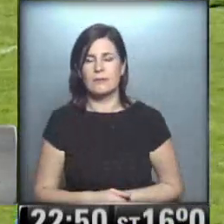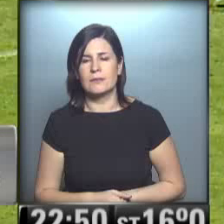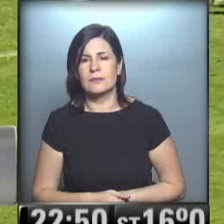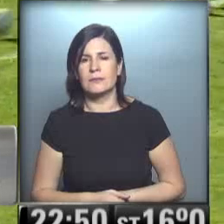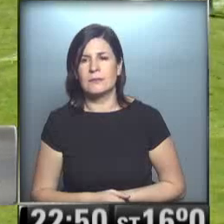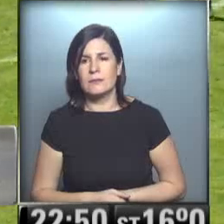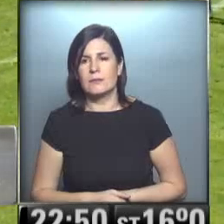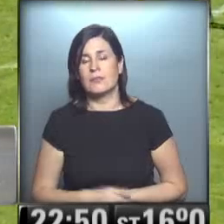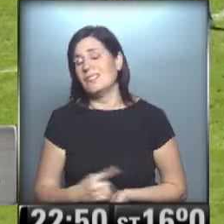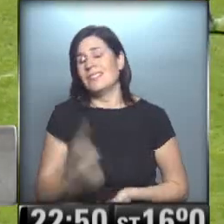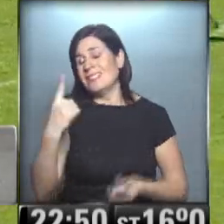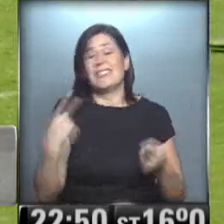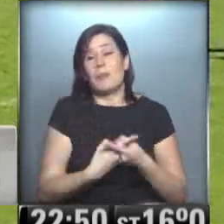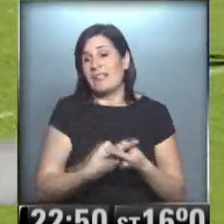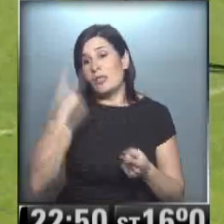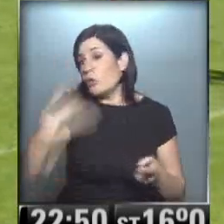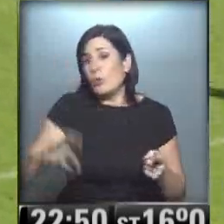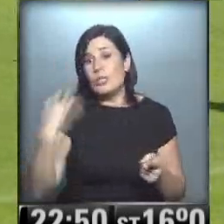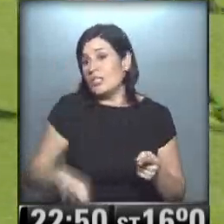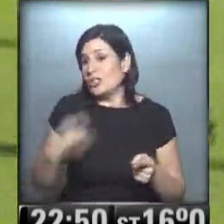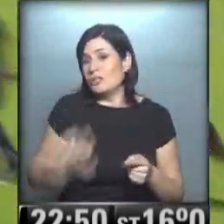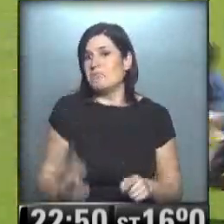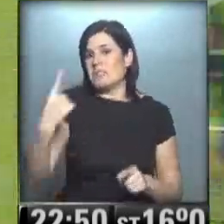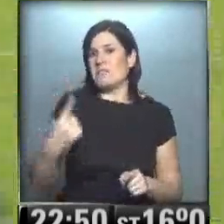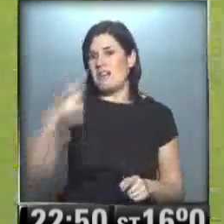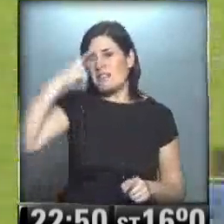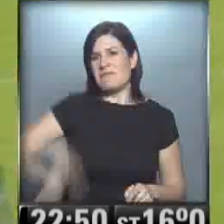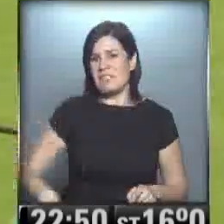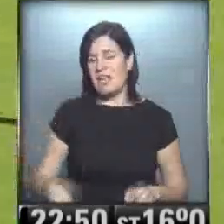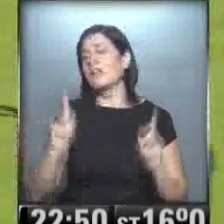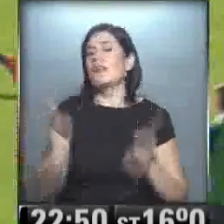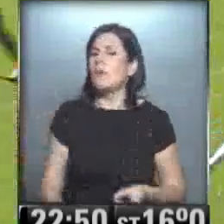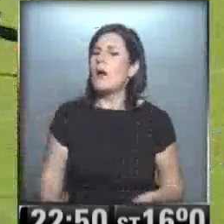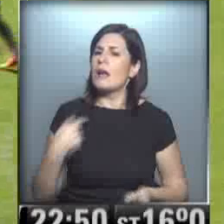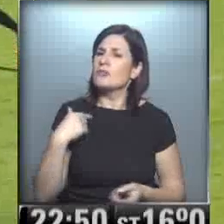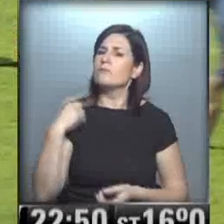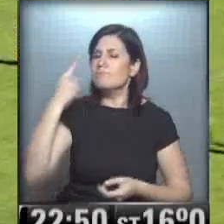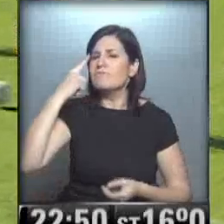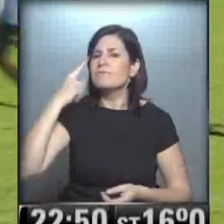Va a ser anecdótico lo que sucedió, pero me sigo quedando con la buena